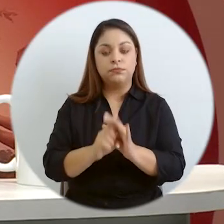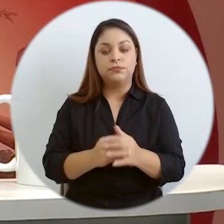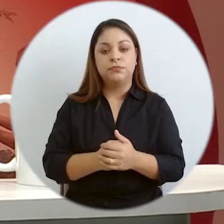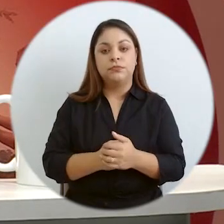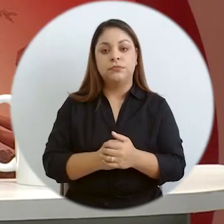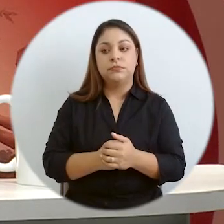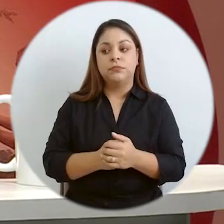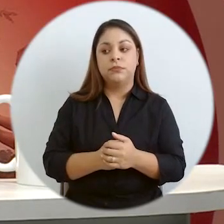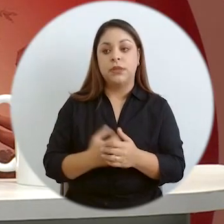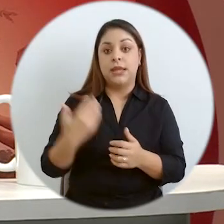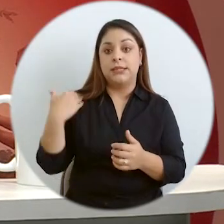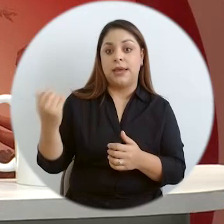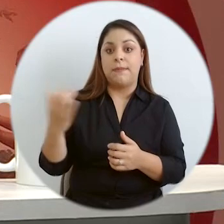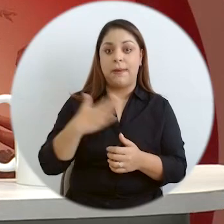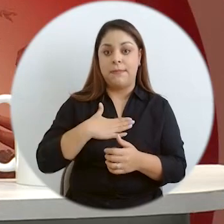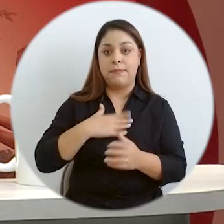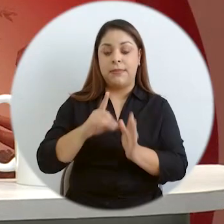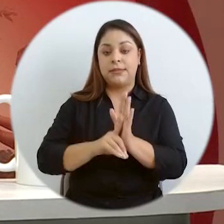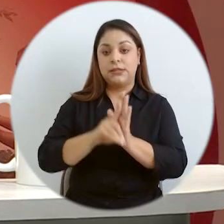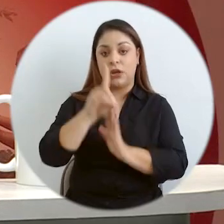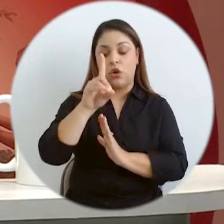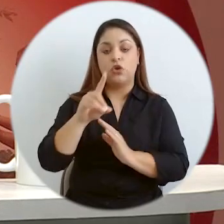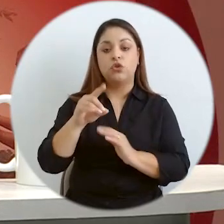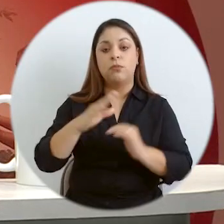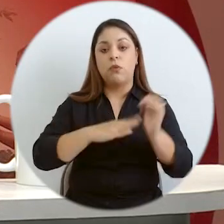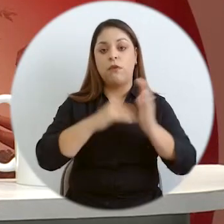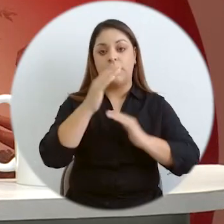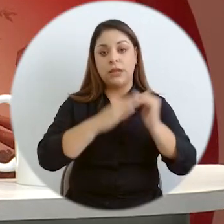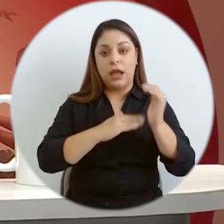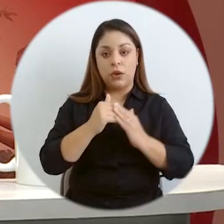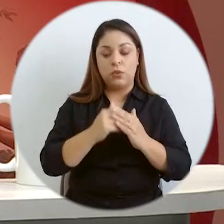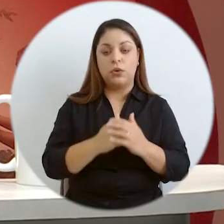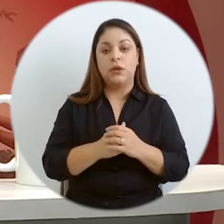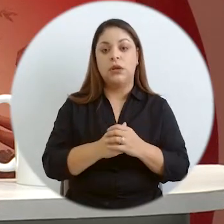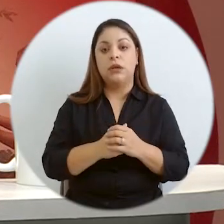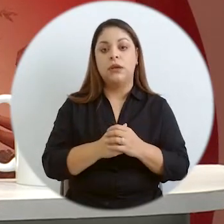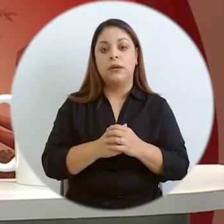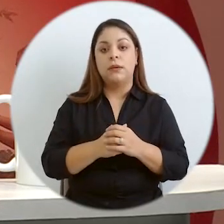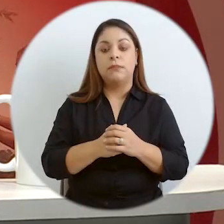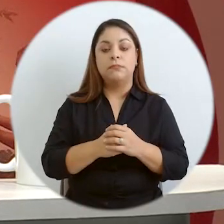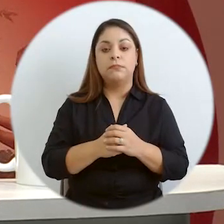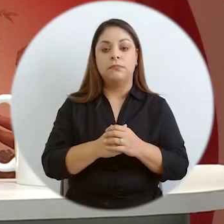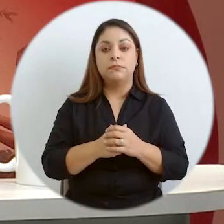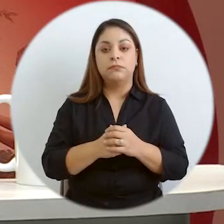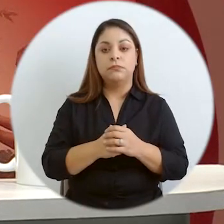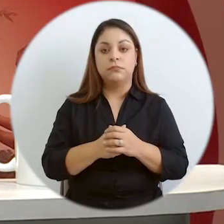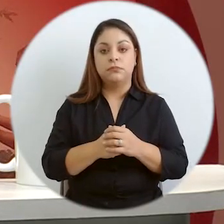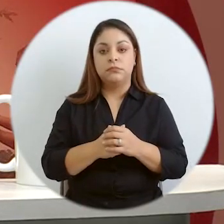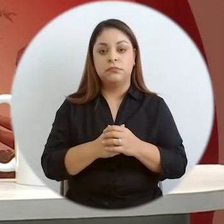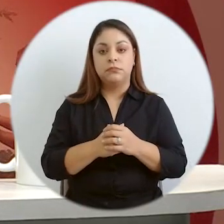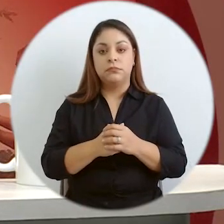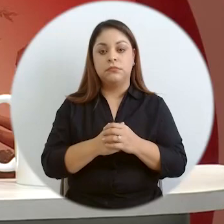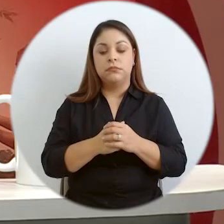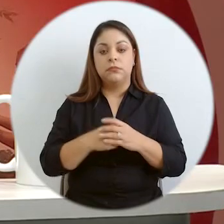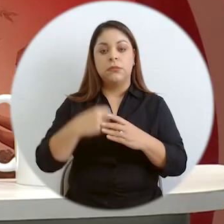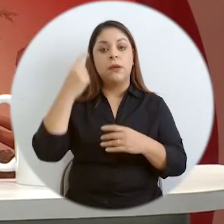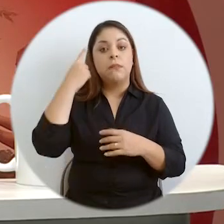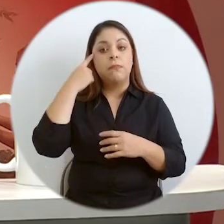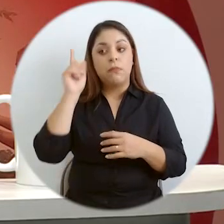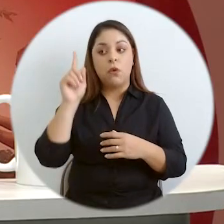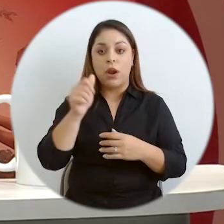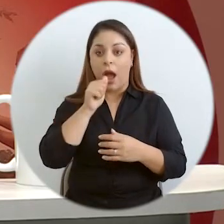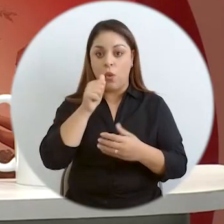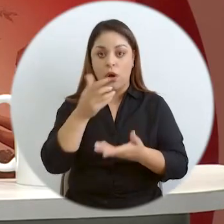llamado desarrollo inmobiliario por momentos se ha visto frenado en la zona costera por disponibilidad de agua,